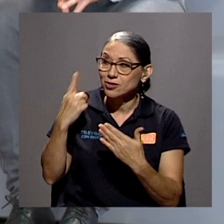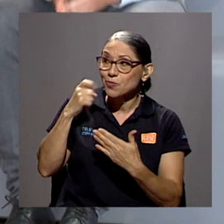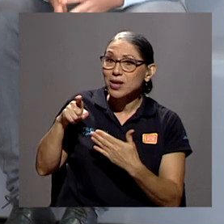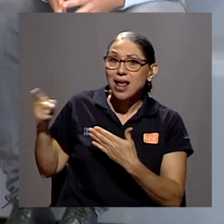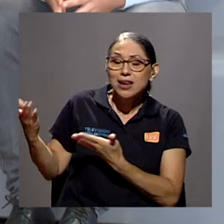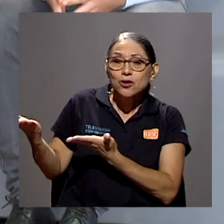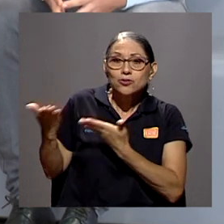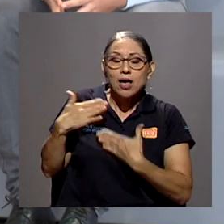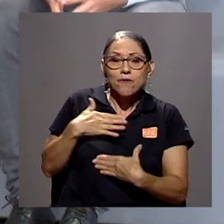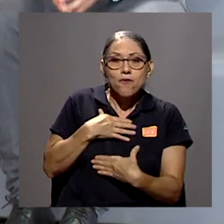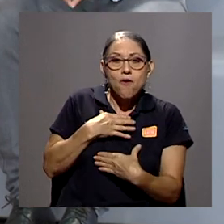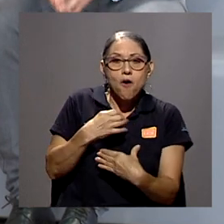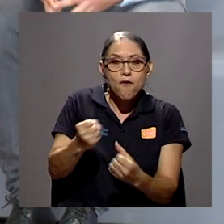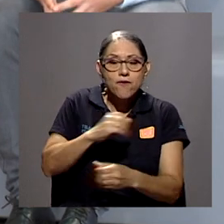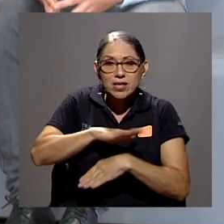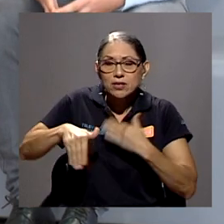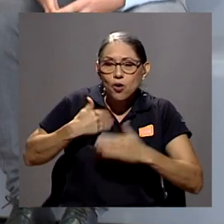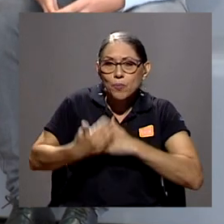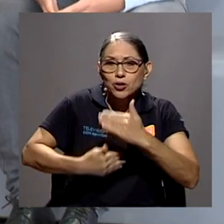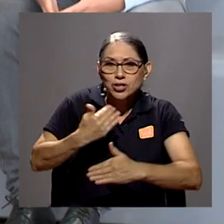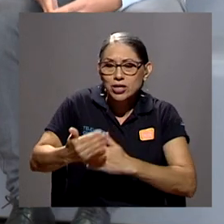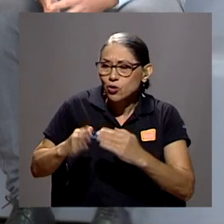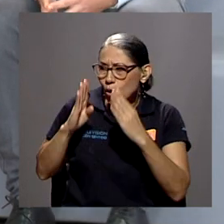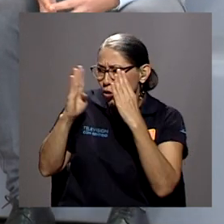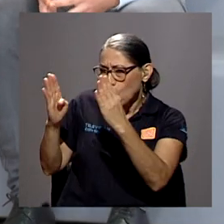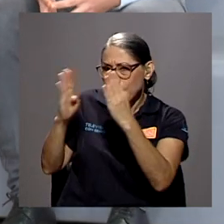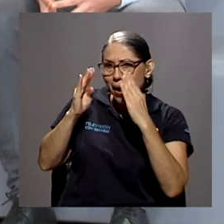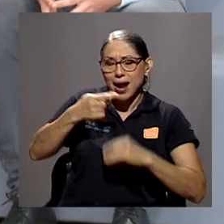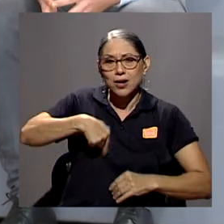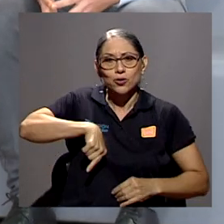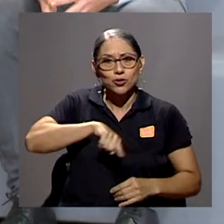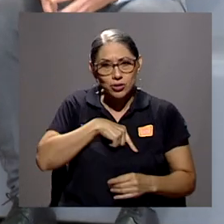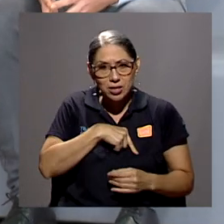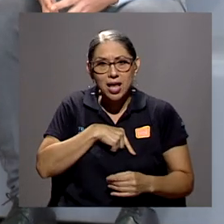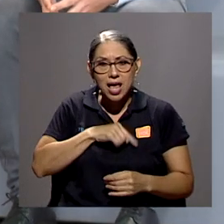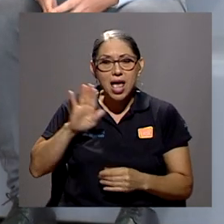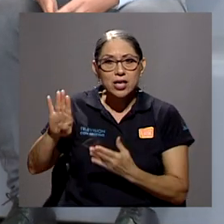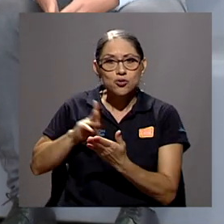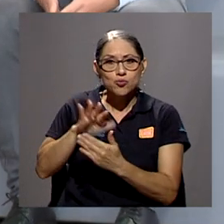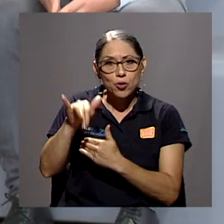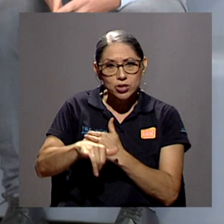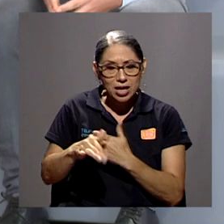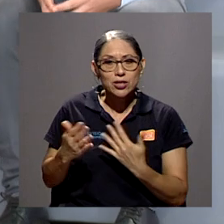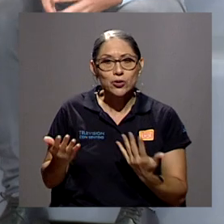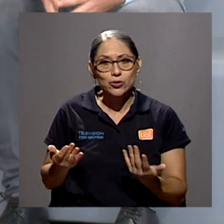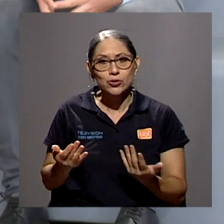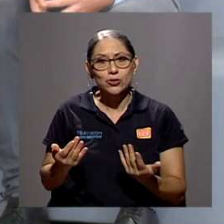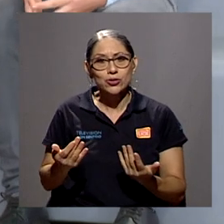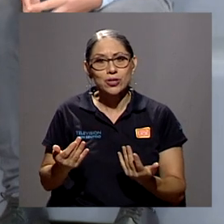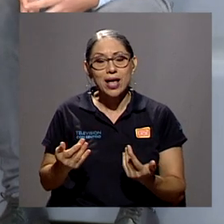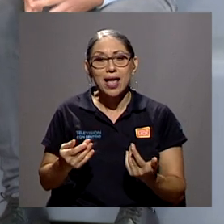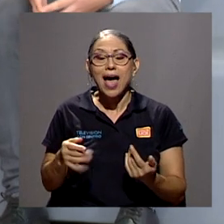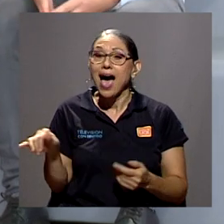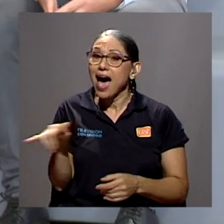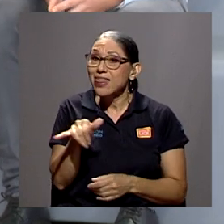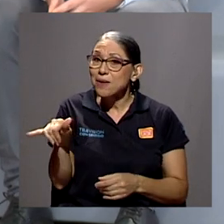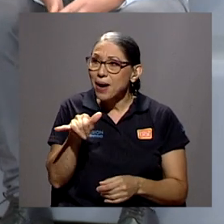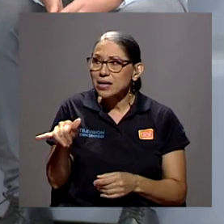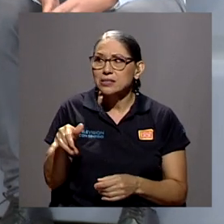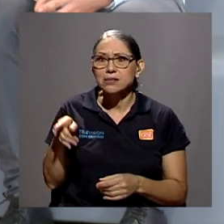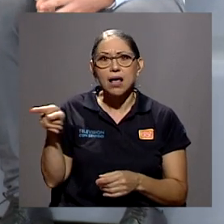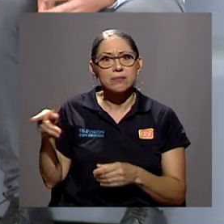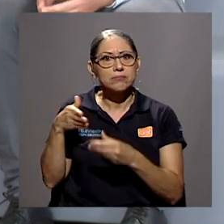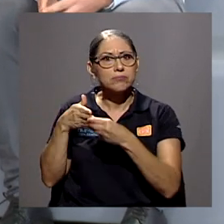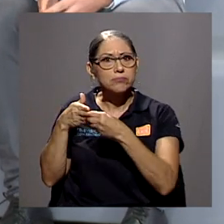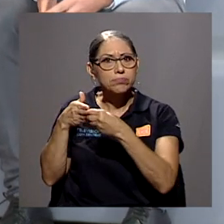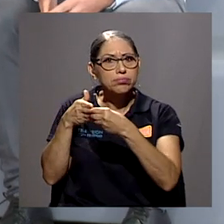en todo el proceso y por tomarnos en cuenta en sus proyectos además de eso la guía que nos ha dado